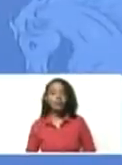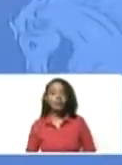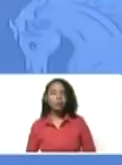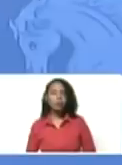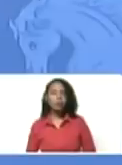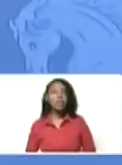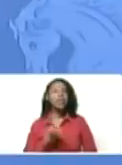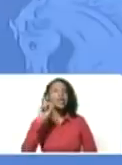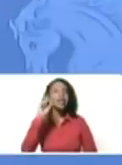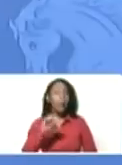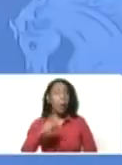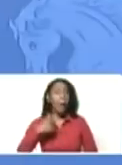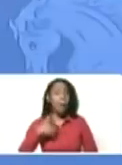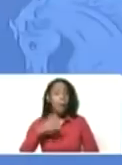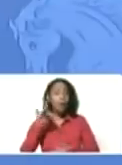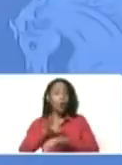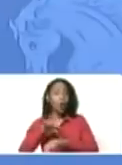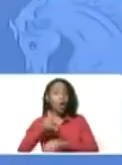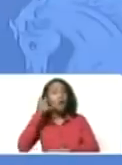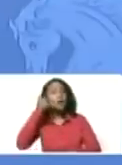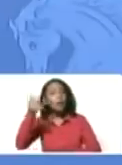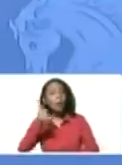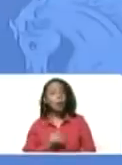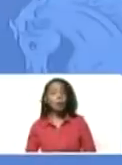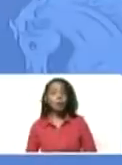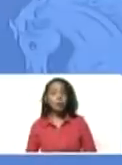Y también me tocó llamar